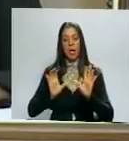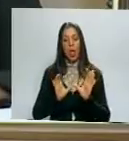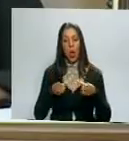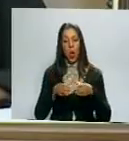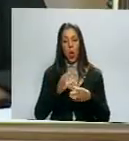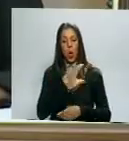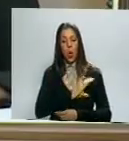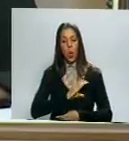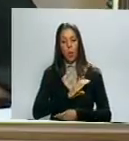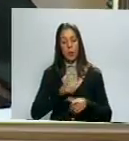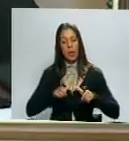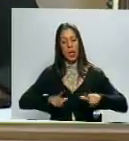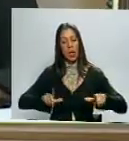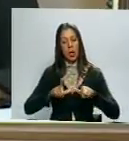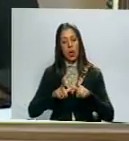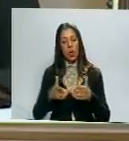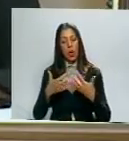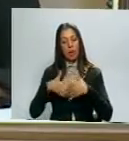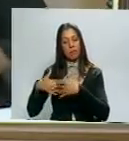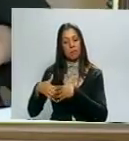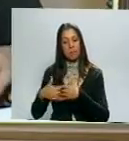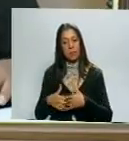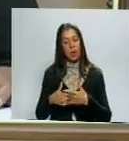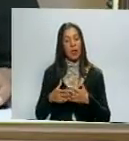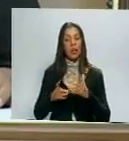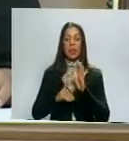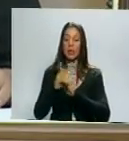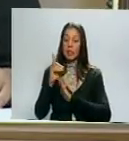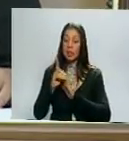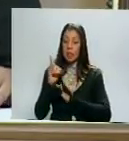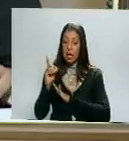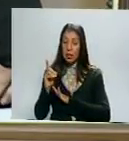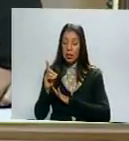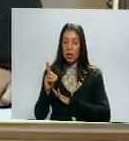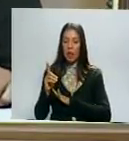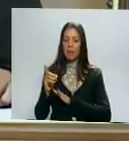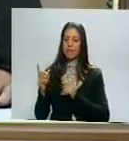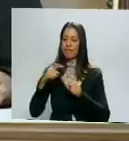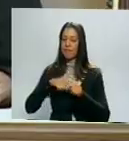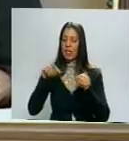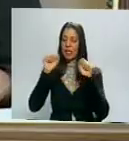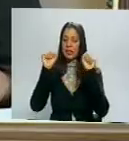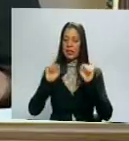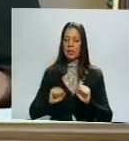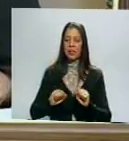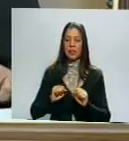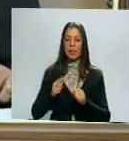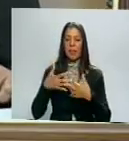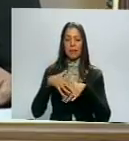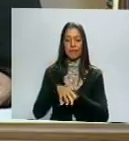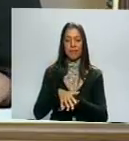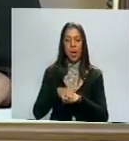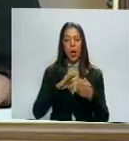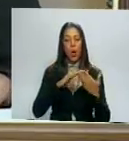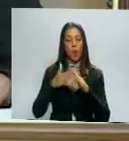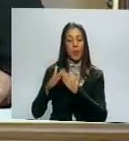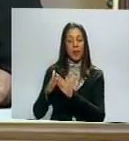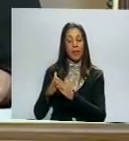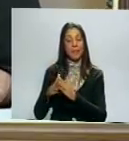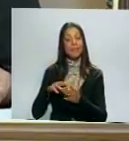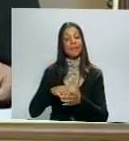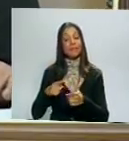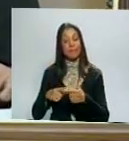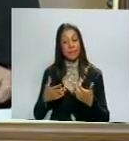Producción, que desarrolla actividades socioproductivas, forma parte del sistema económico comunal. A tal efecto,